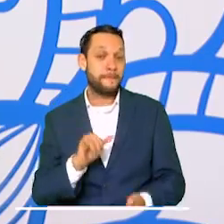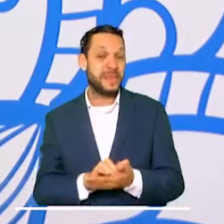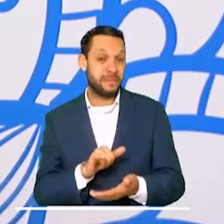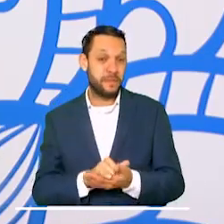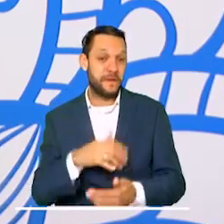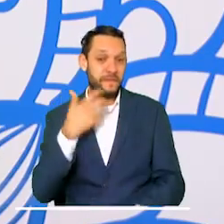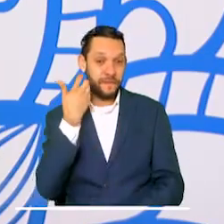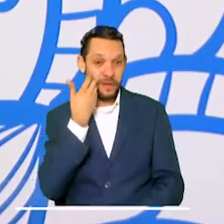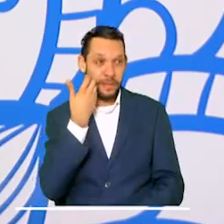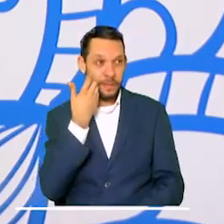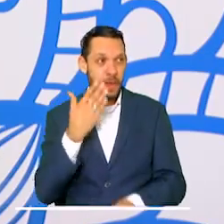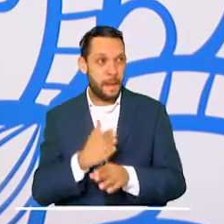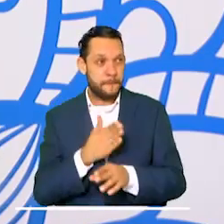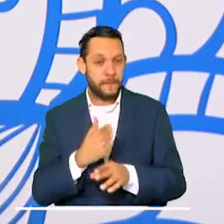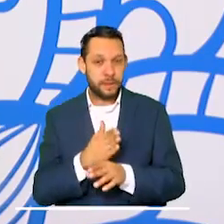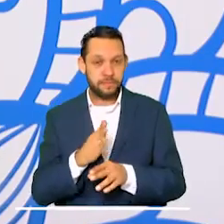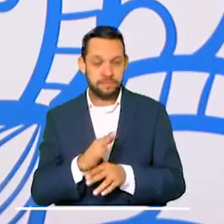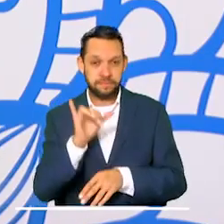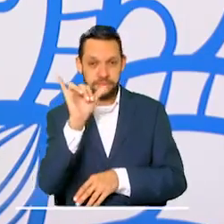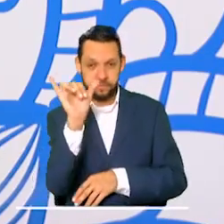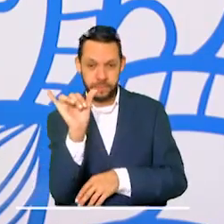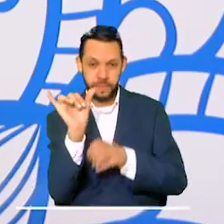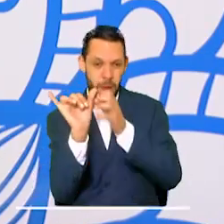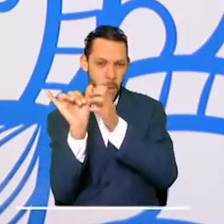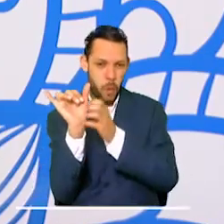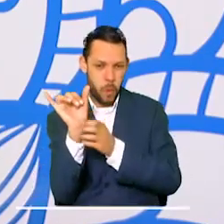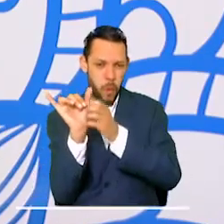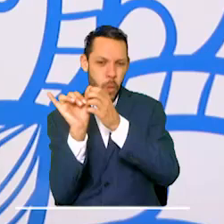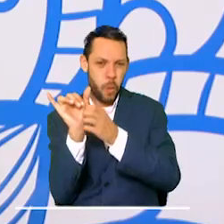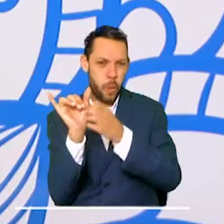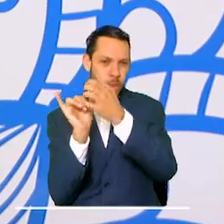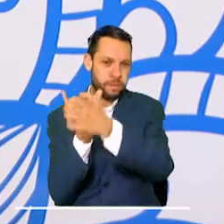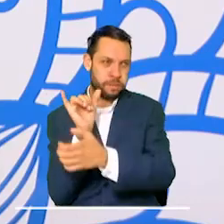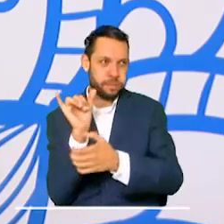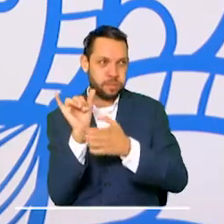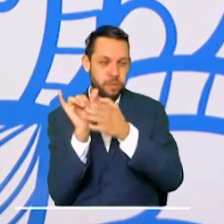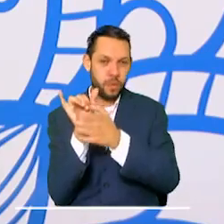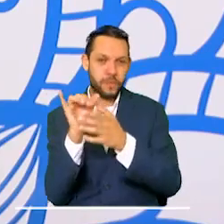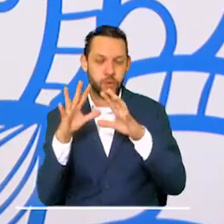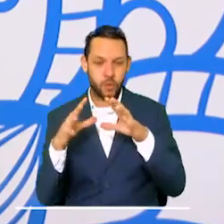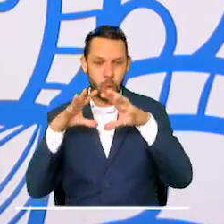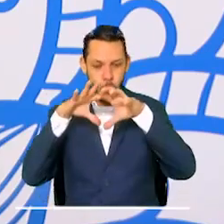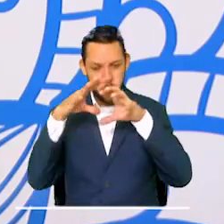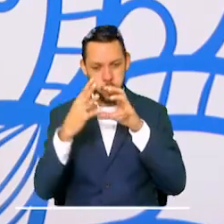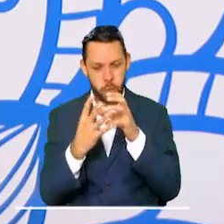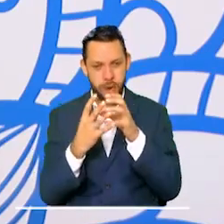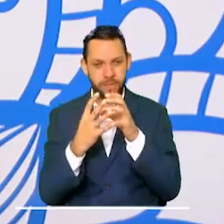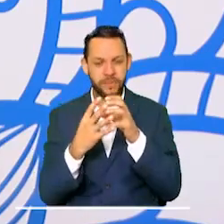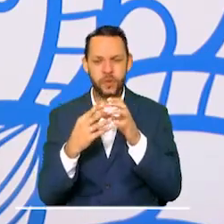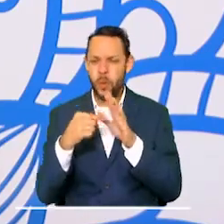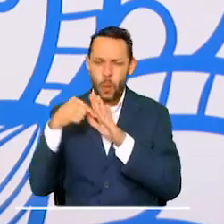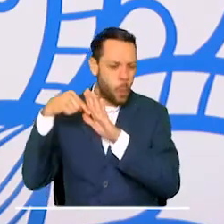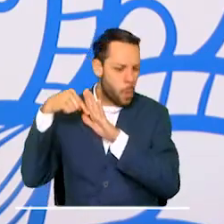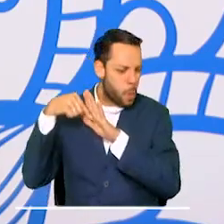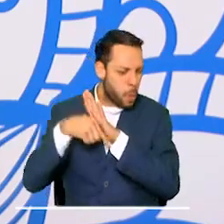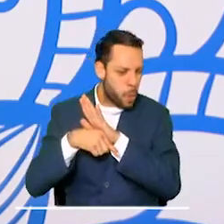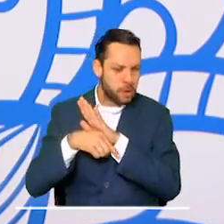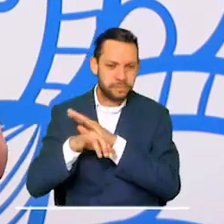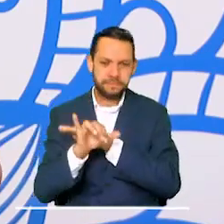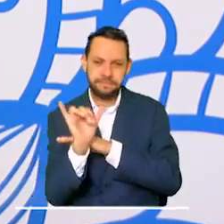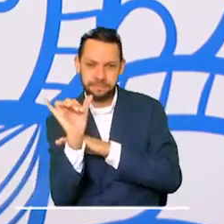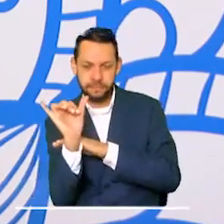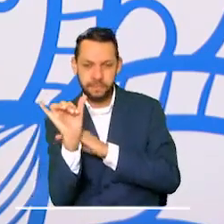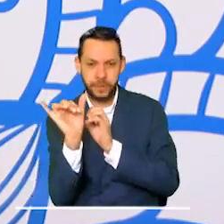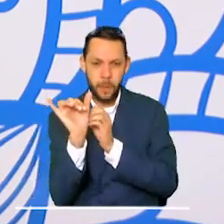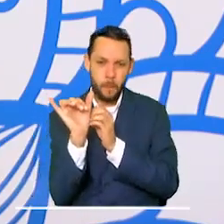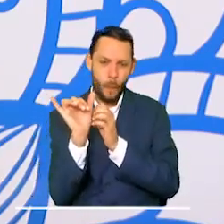Yo sufría de una endometriosis de base, que es básicamente que las capas del útero, la capa más interna del útero, empieza a crecer por